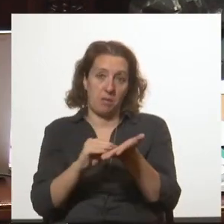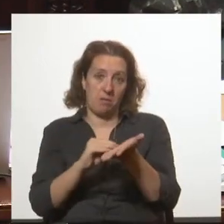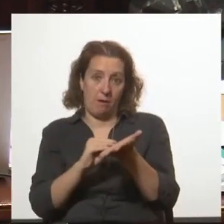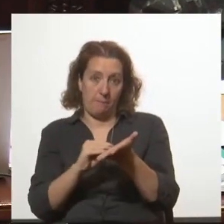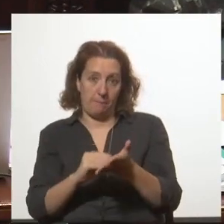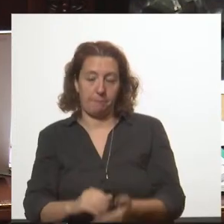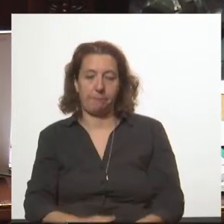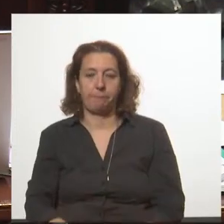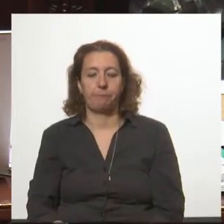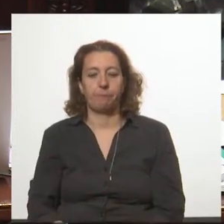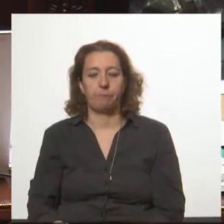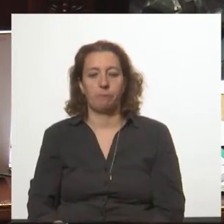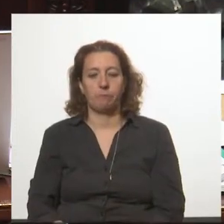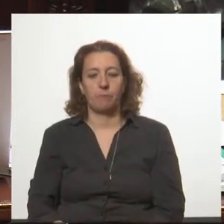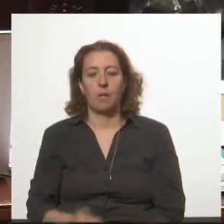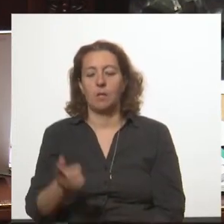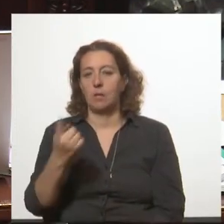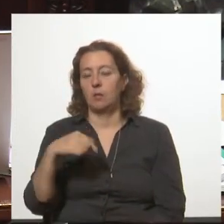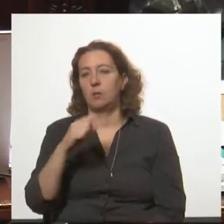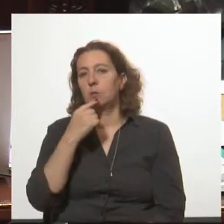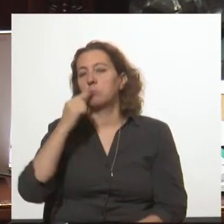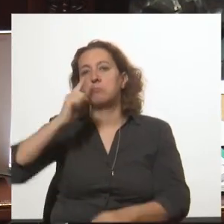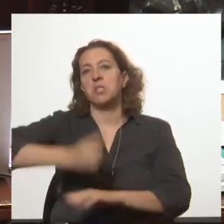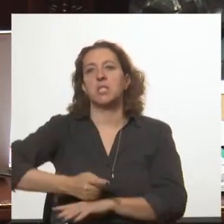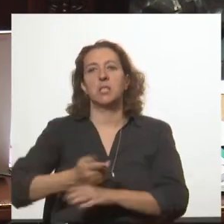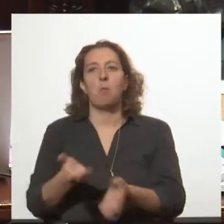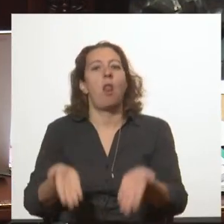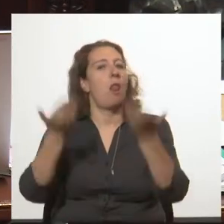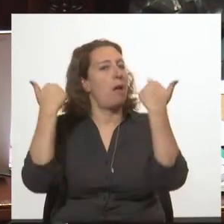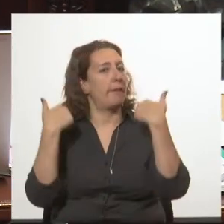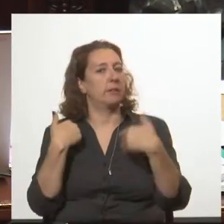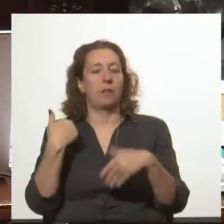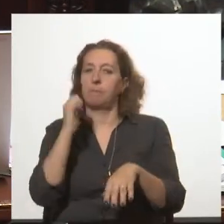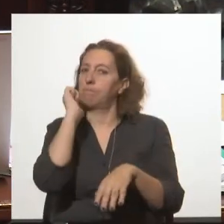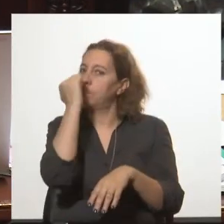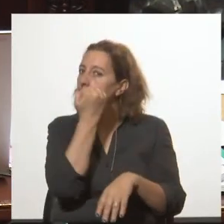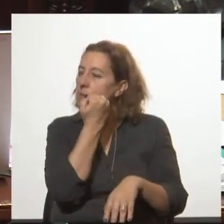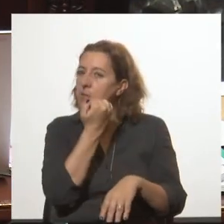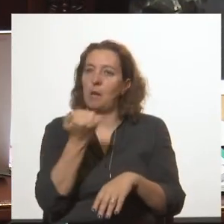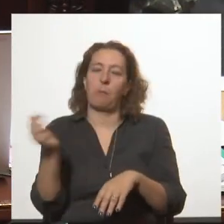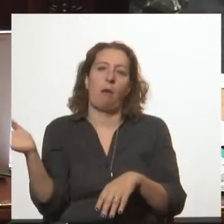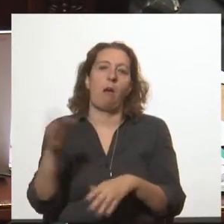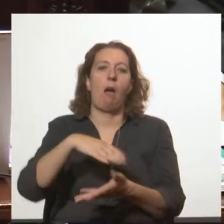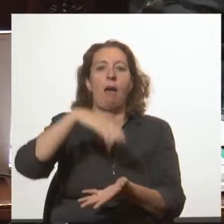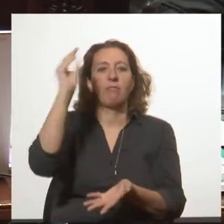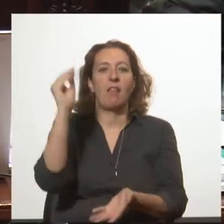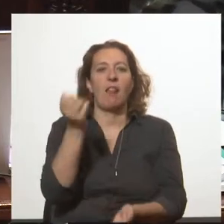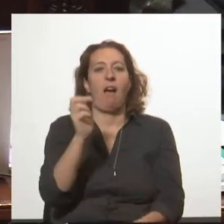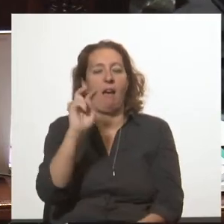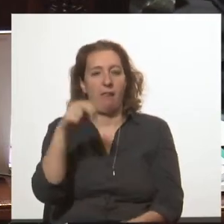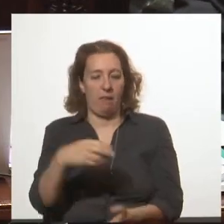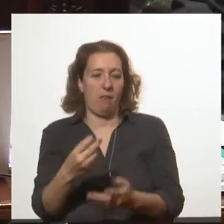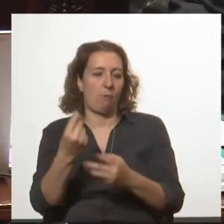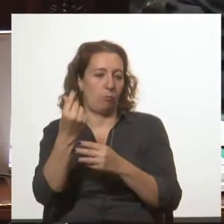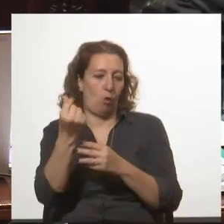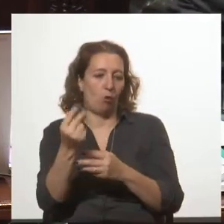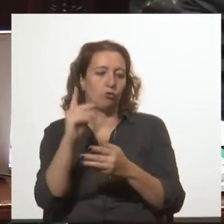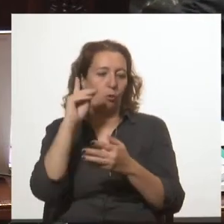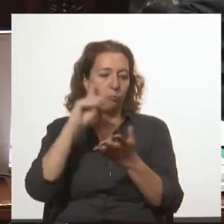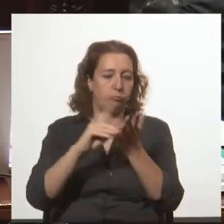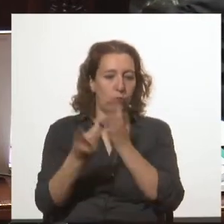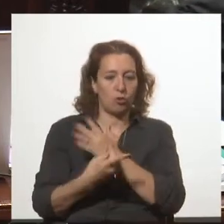y decidimos levantar todas las reservas a propósito de delantera arena en sus costos proyectos